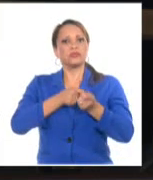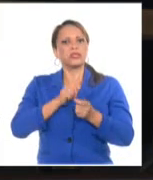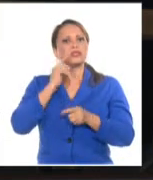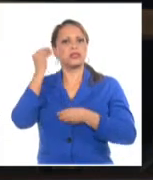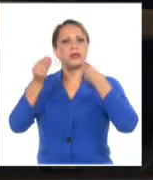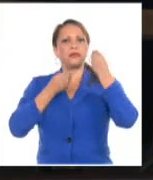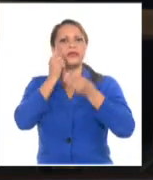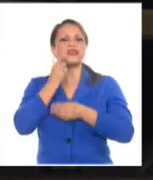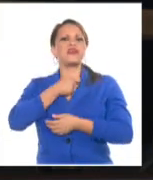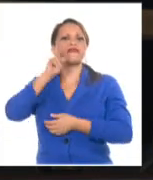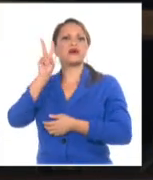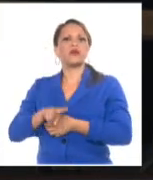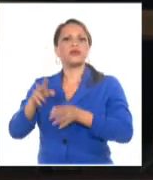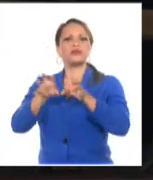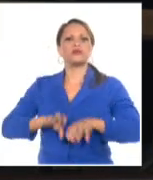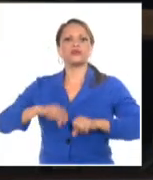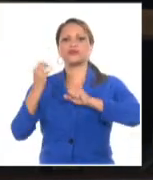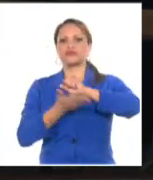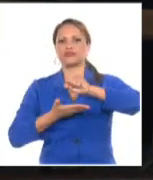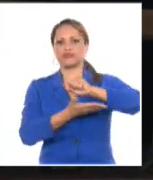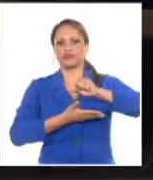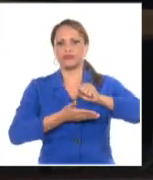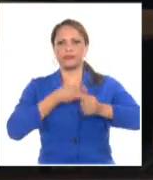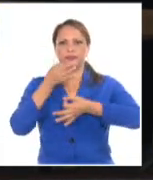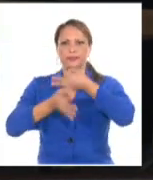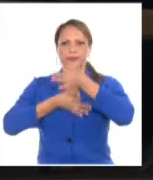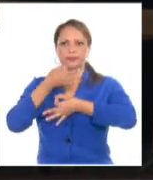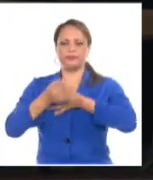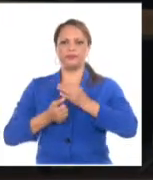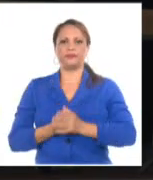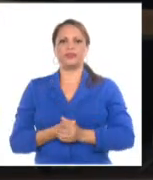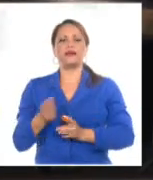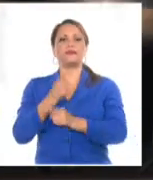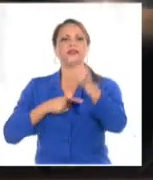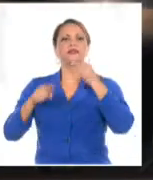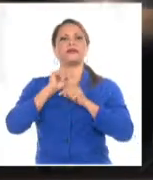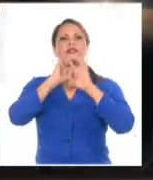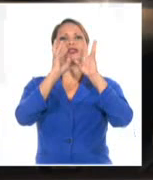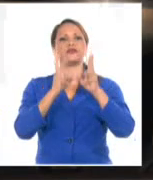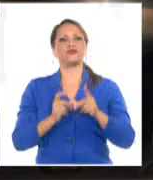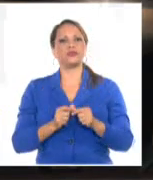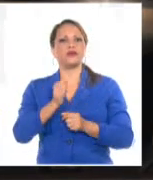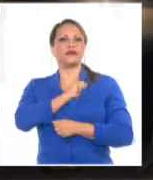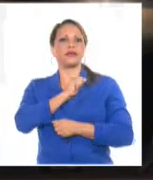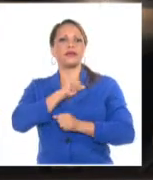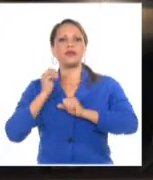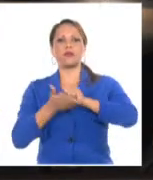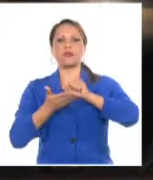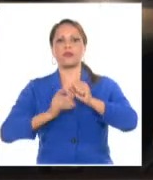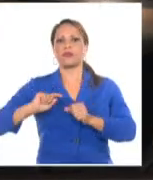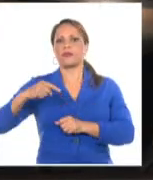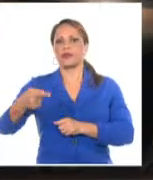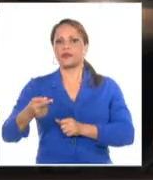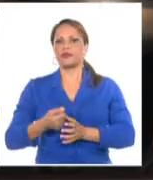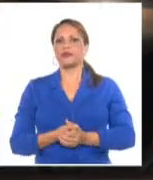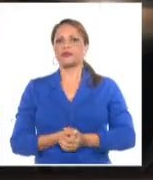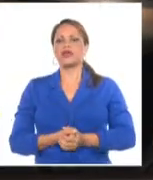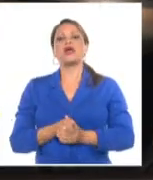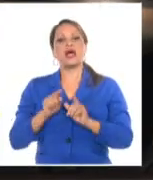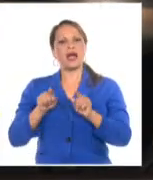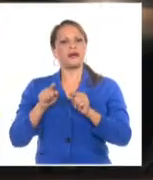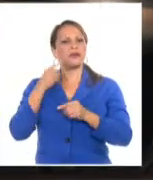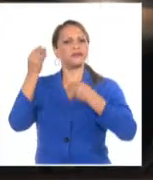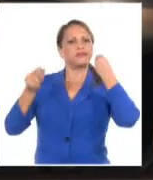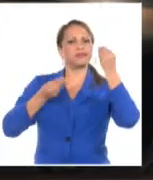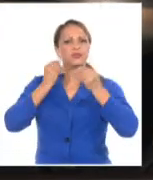la situación de la zafra. ¿Cuáles son los principales resultados que se aspiran a lograr en la próxima zafra? Y vamos a analizar